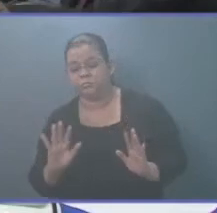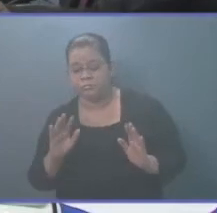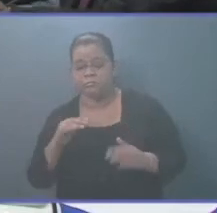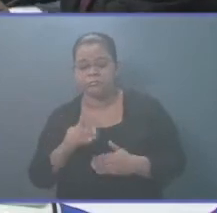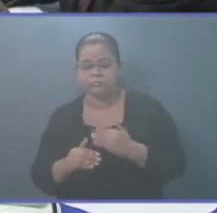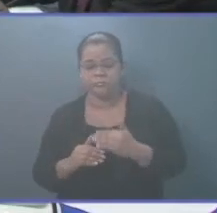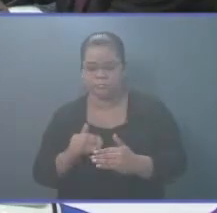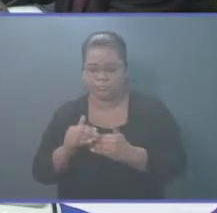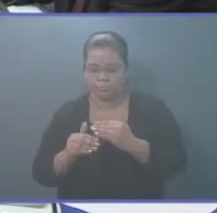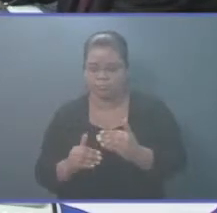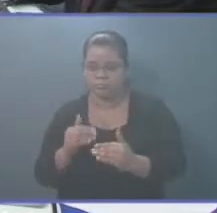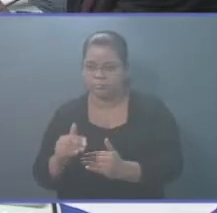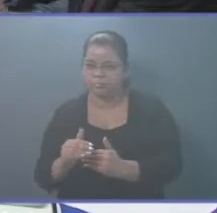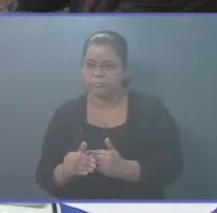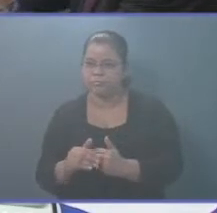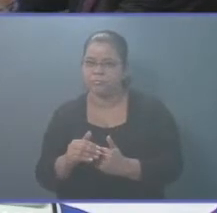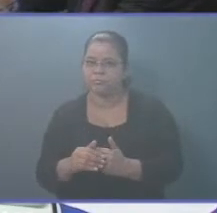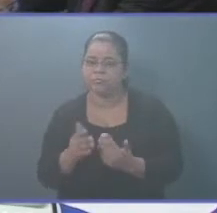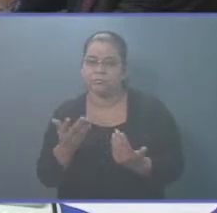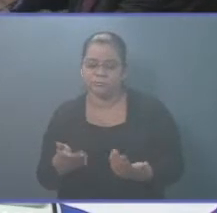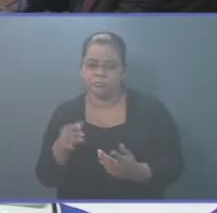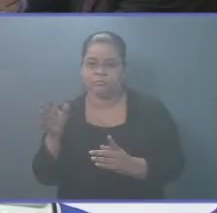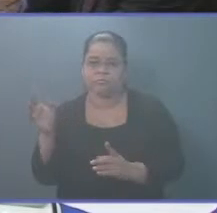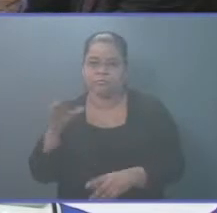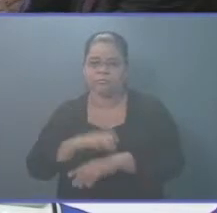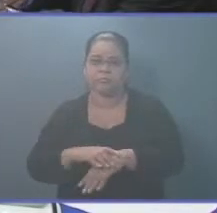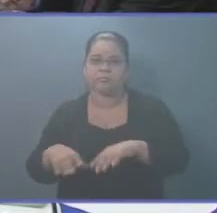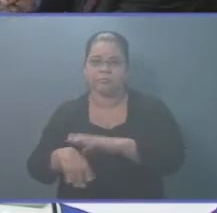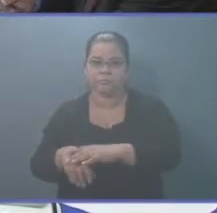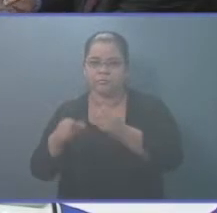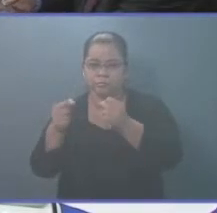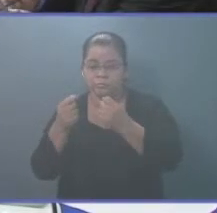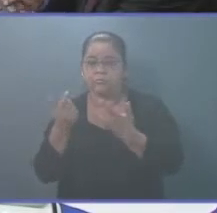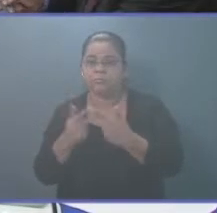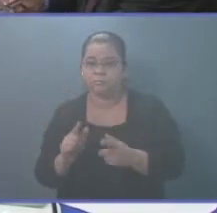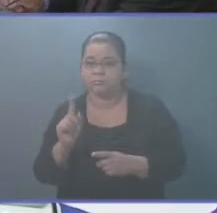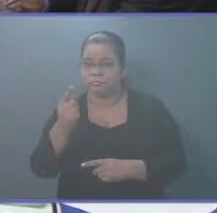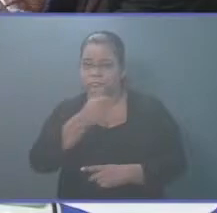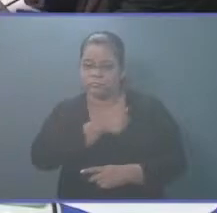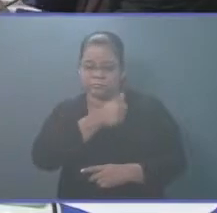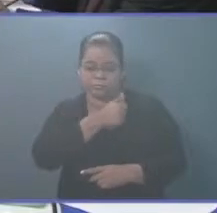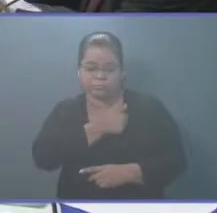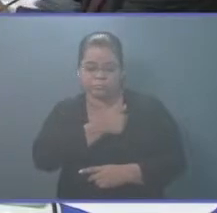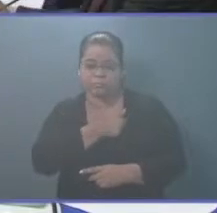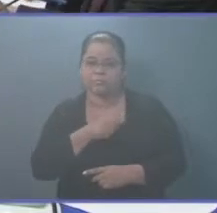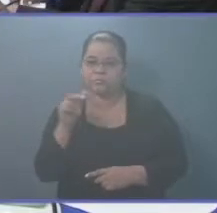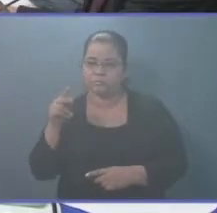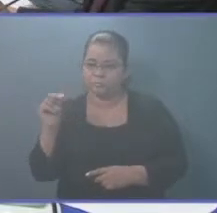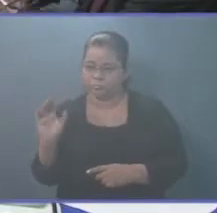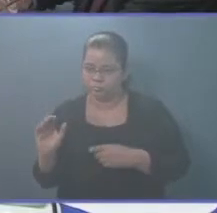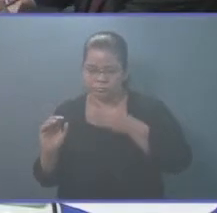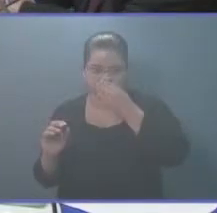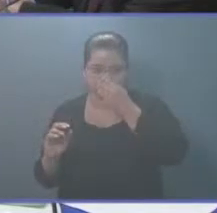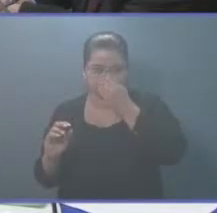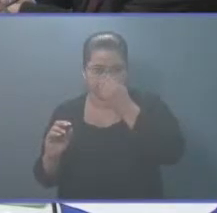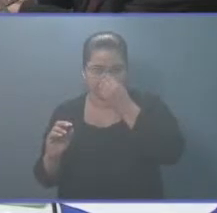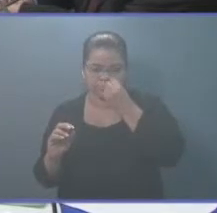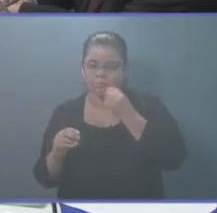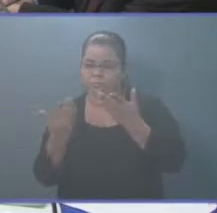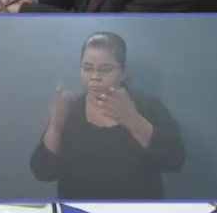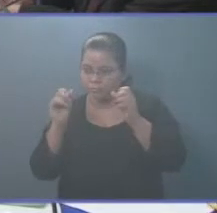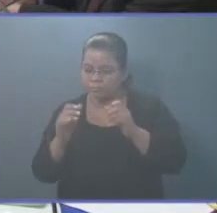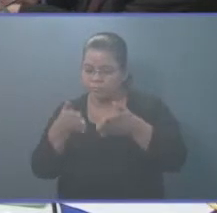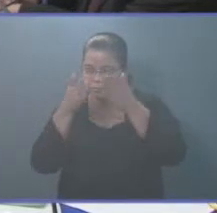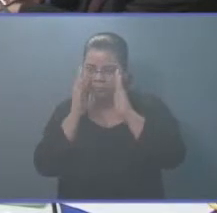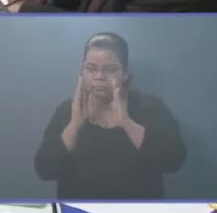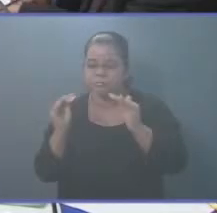un procedimiento de flagrancia en donde es meramente responsabilidad de policía, ¿verdad?, la detención y